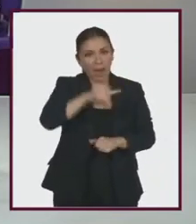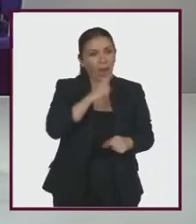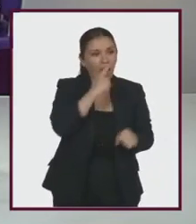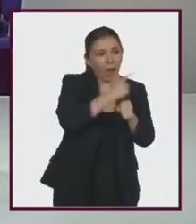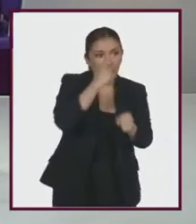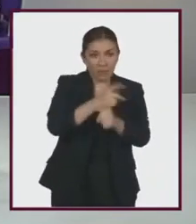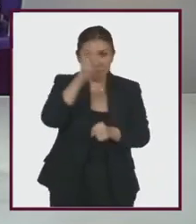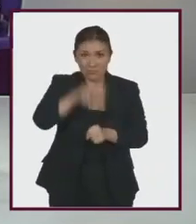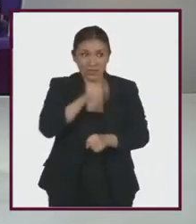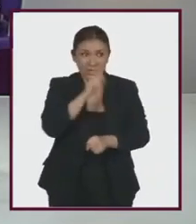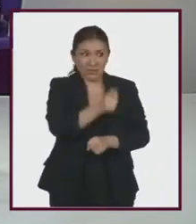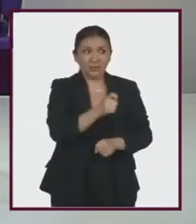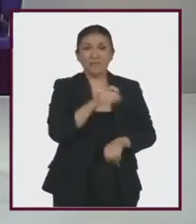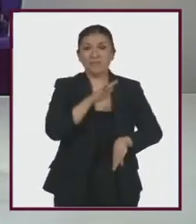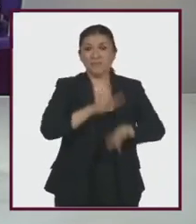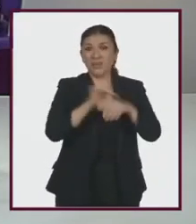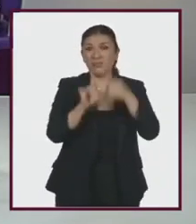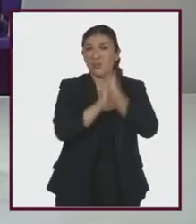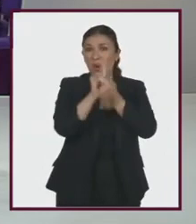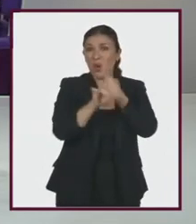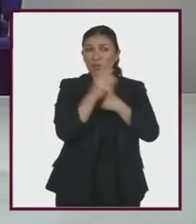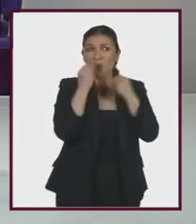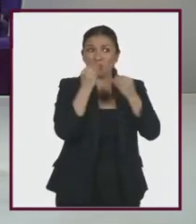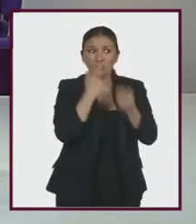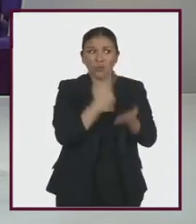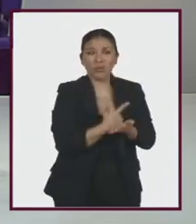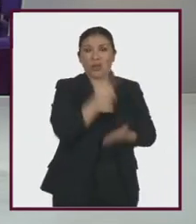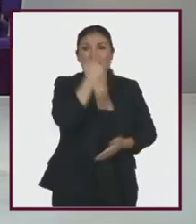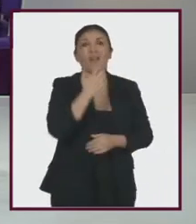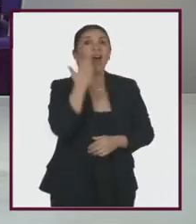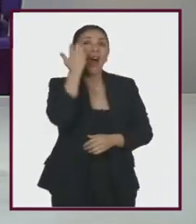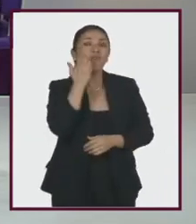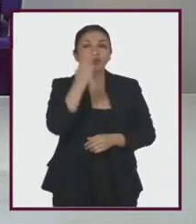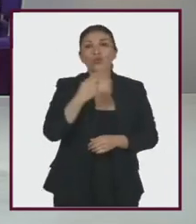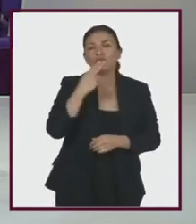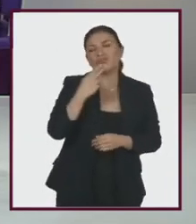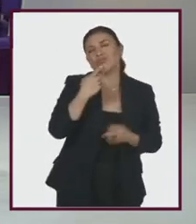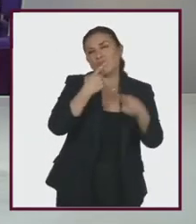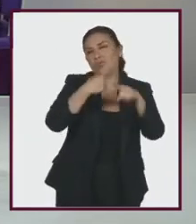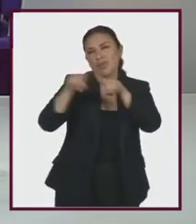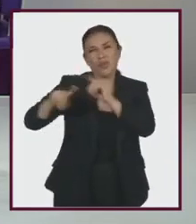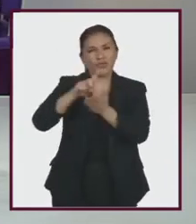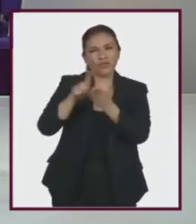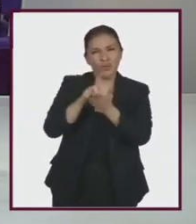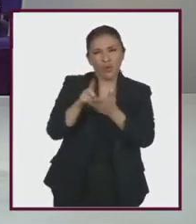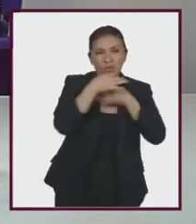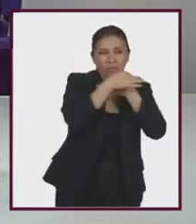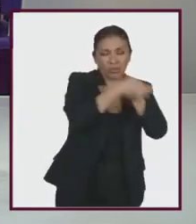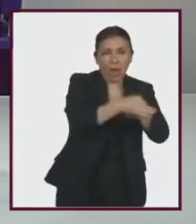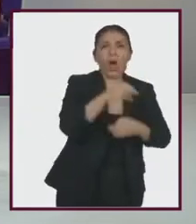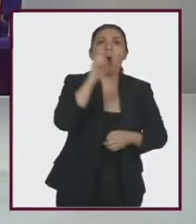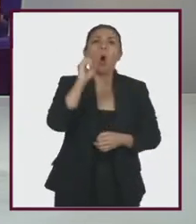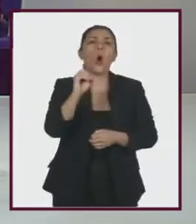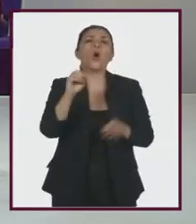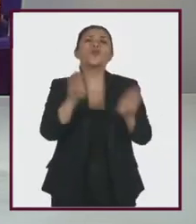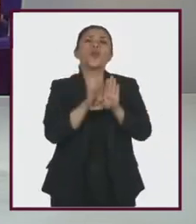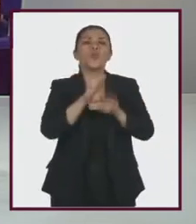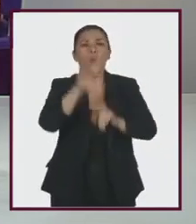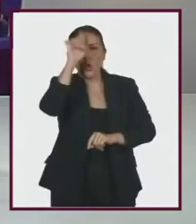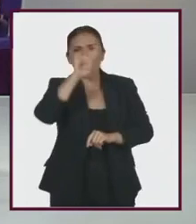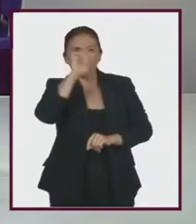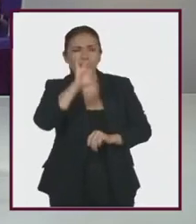estamos frente a un consumo problemático o estamos frente a una dependencia o un consumo experimental que con una consejería